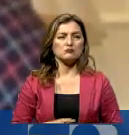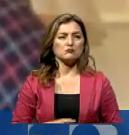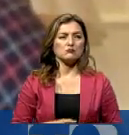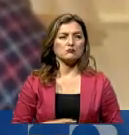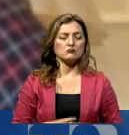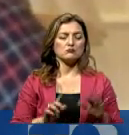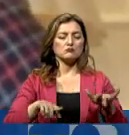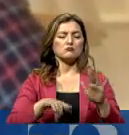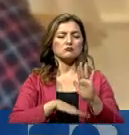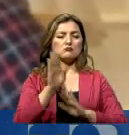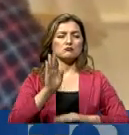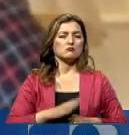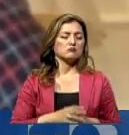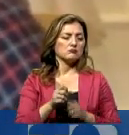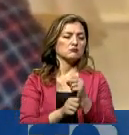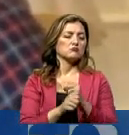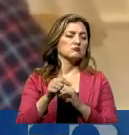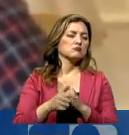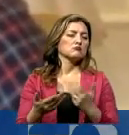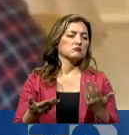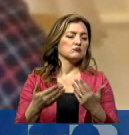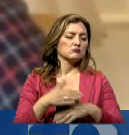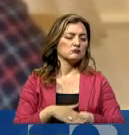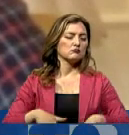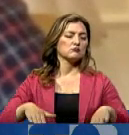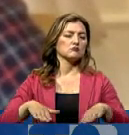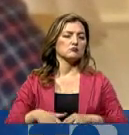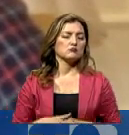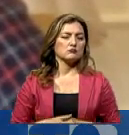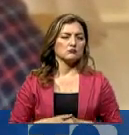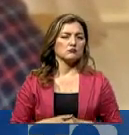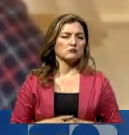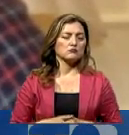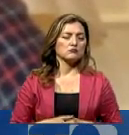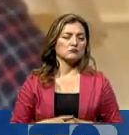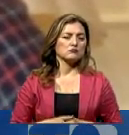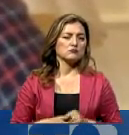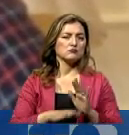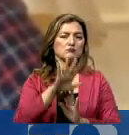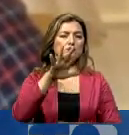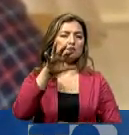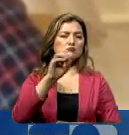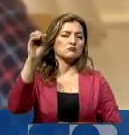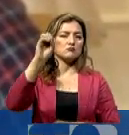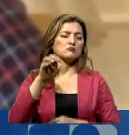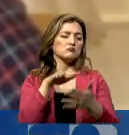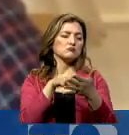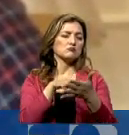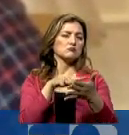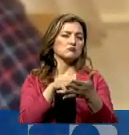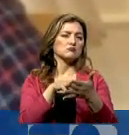este semestre de este año que acabó más del 50 por ciento de nuestros estudiantes